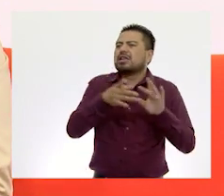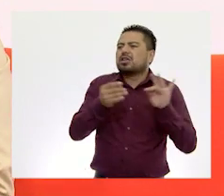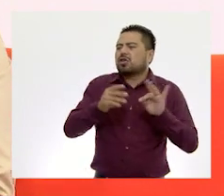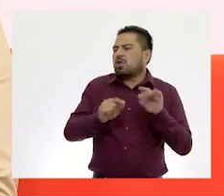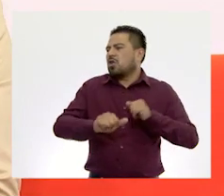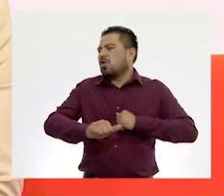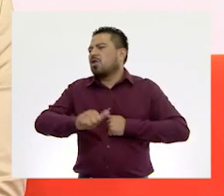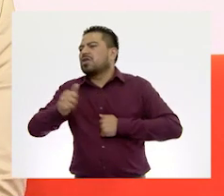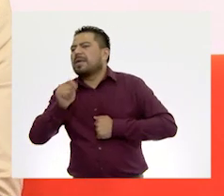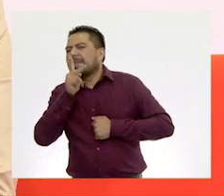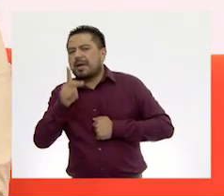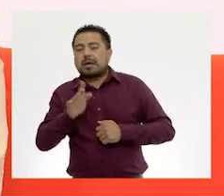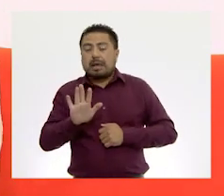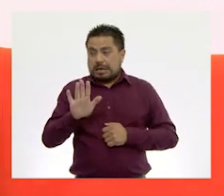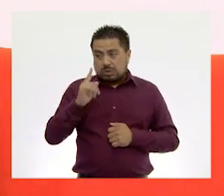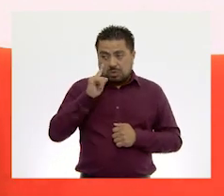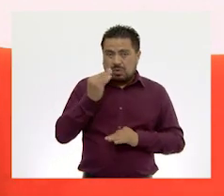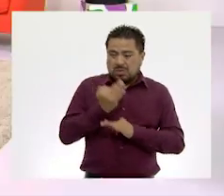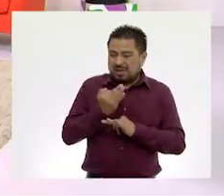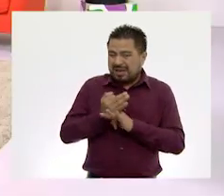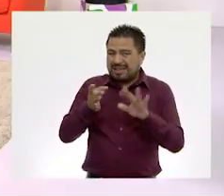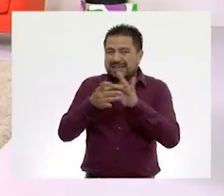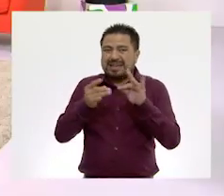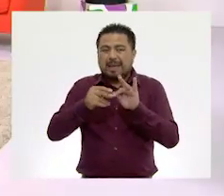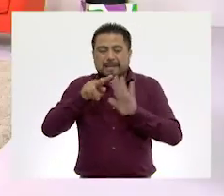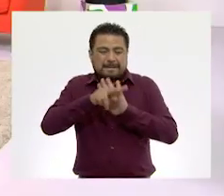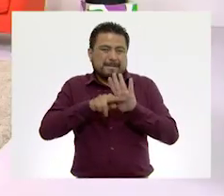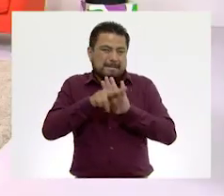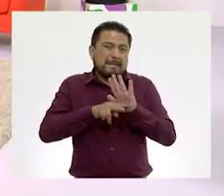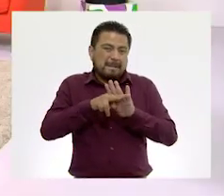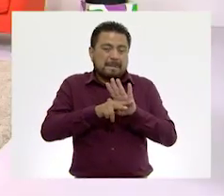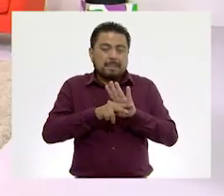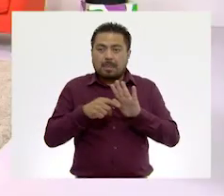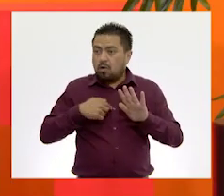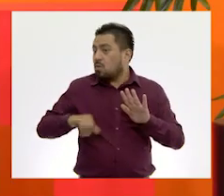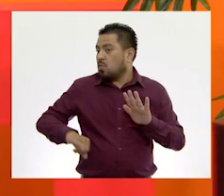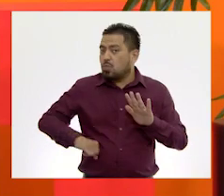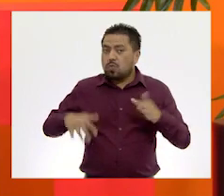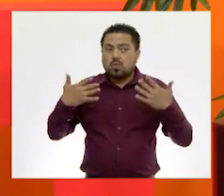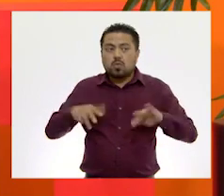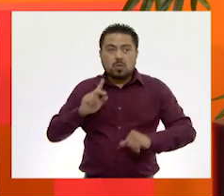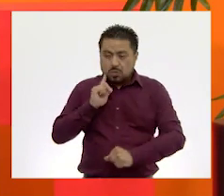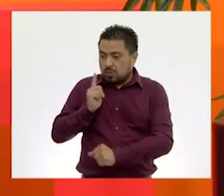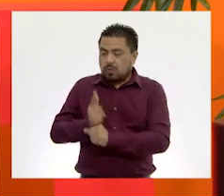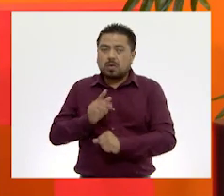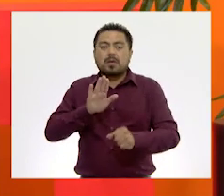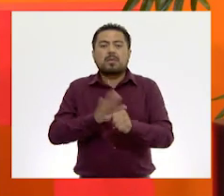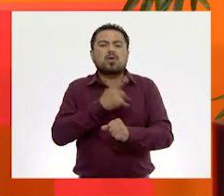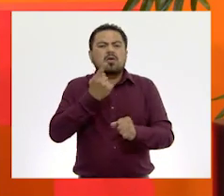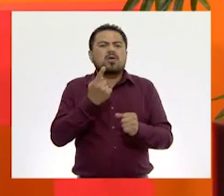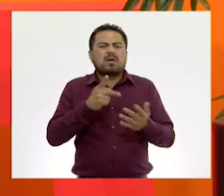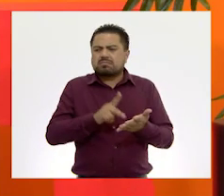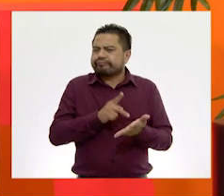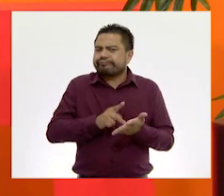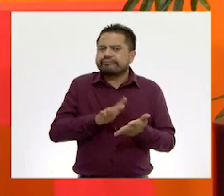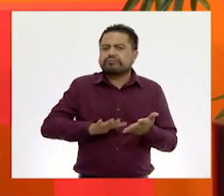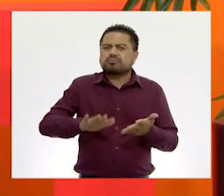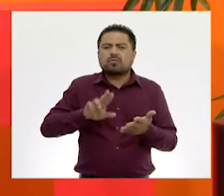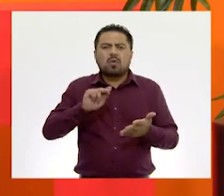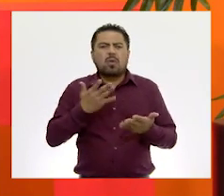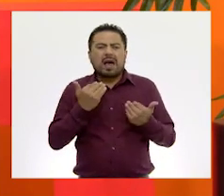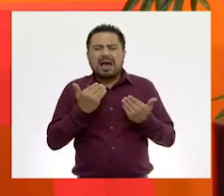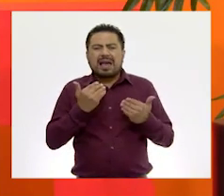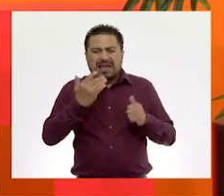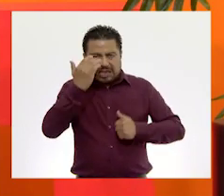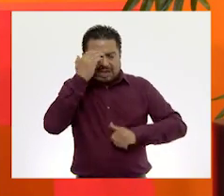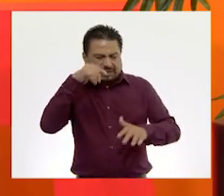Claro. Fíjate que esto que dices de las películas me parece muy interesante porque muchas veces quienes no tenemos